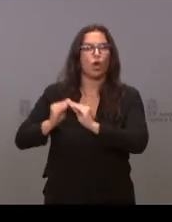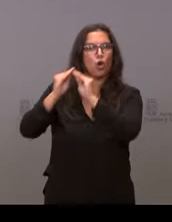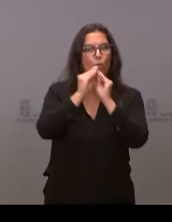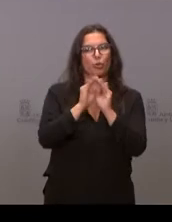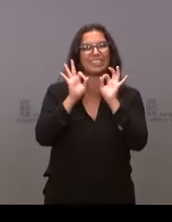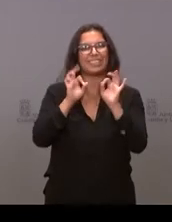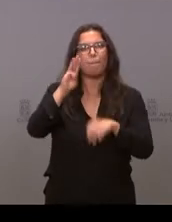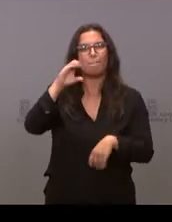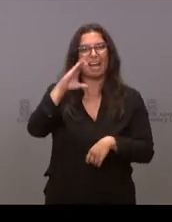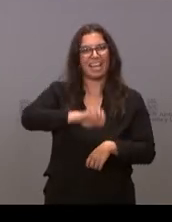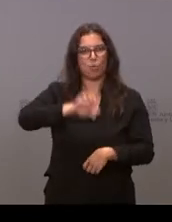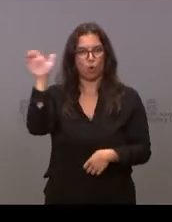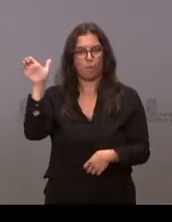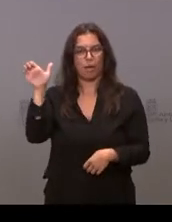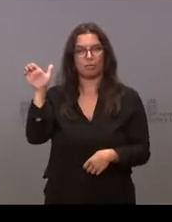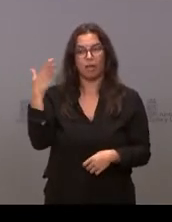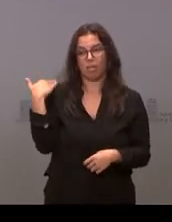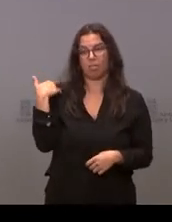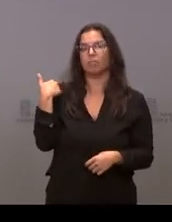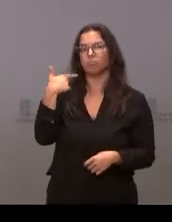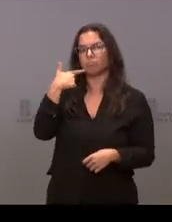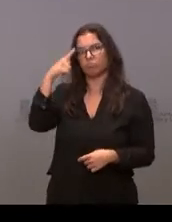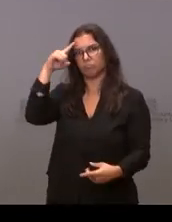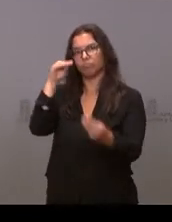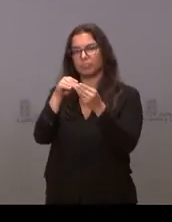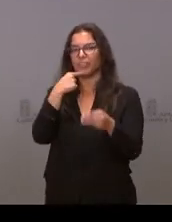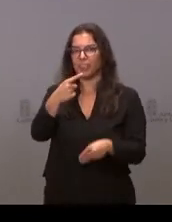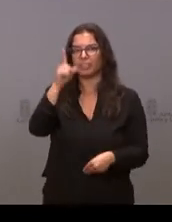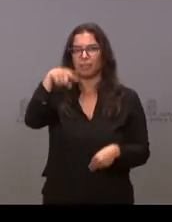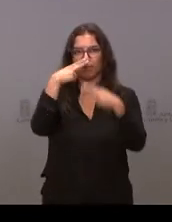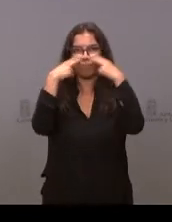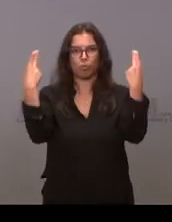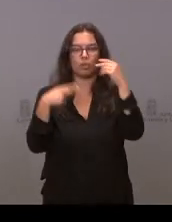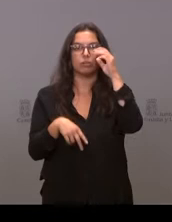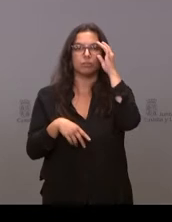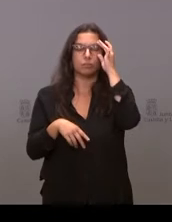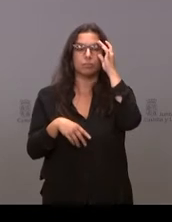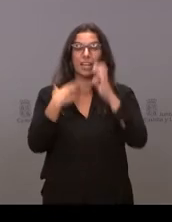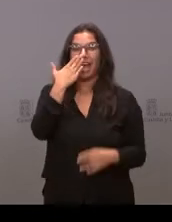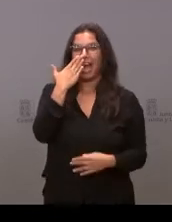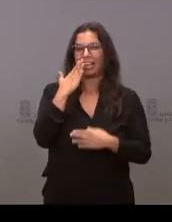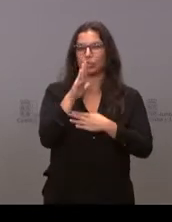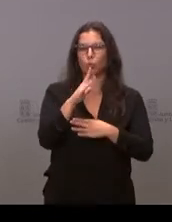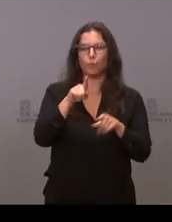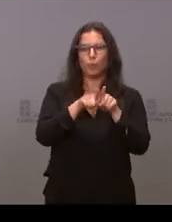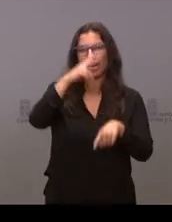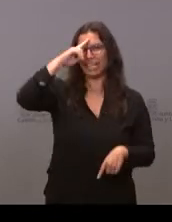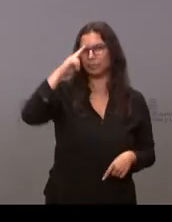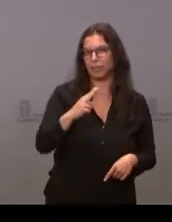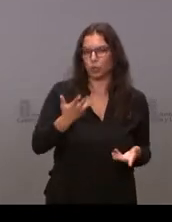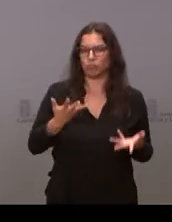lo subrayo. Y quiero aquí también decir en voz alta que la actitud de respeto, de